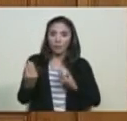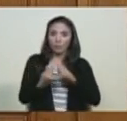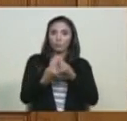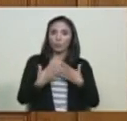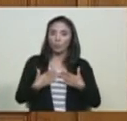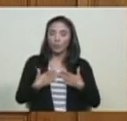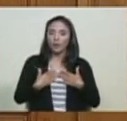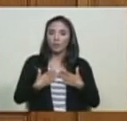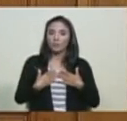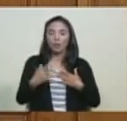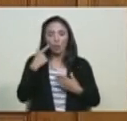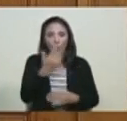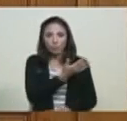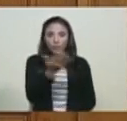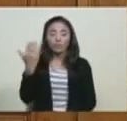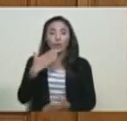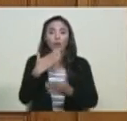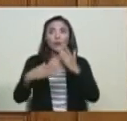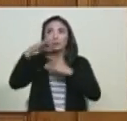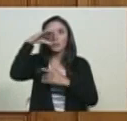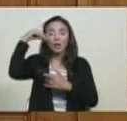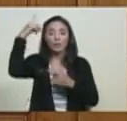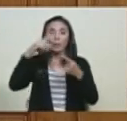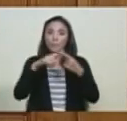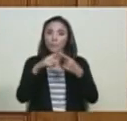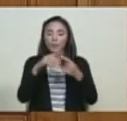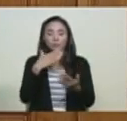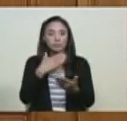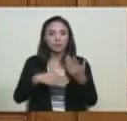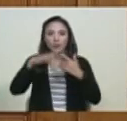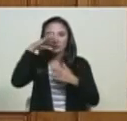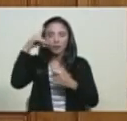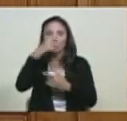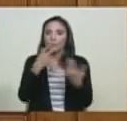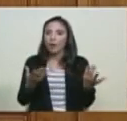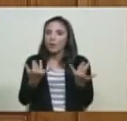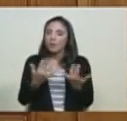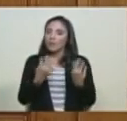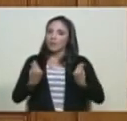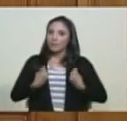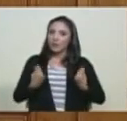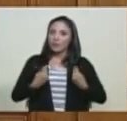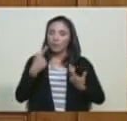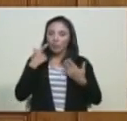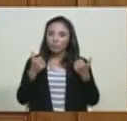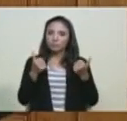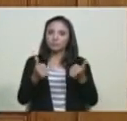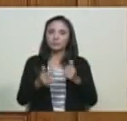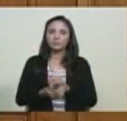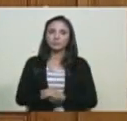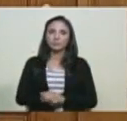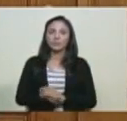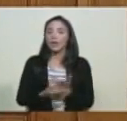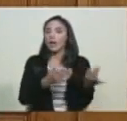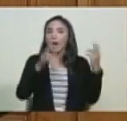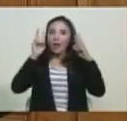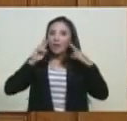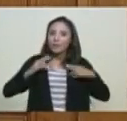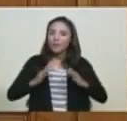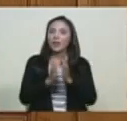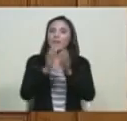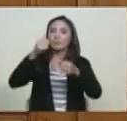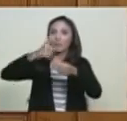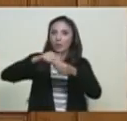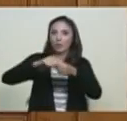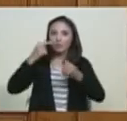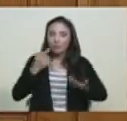atentado, démosles gracias a Dios por estar vivo. Démosles gracias a la chinita por poner